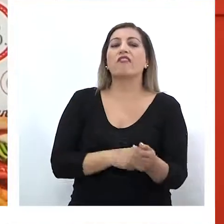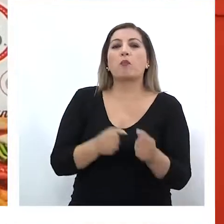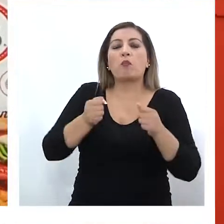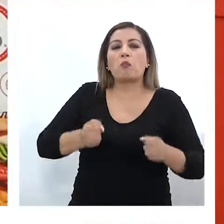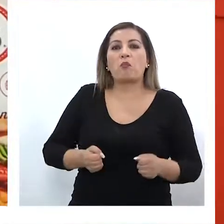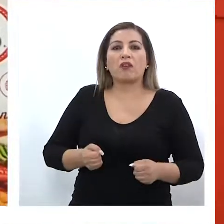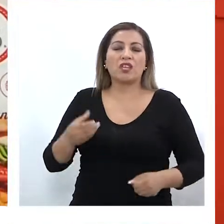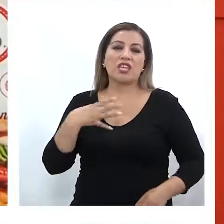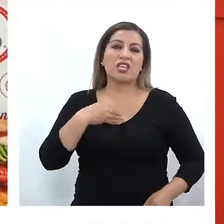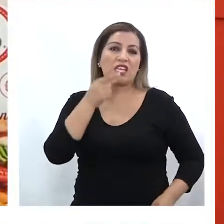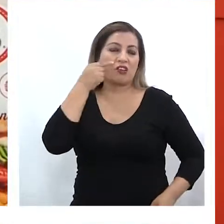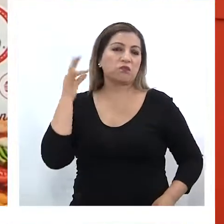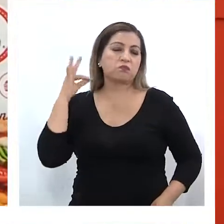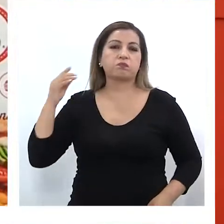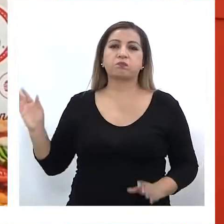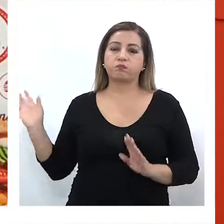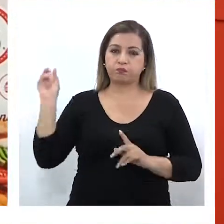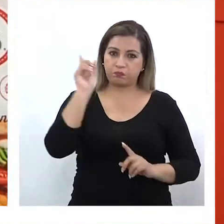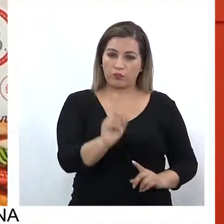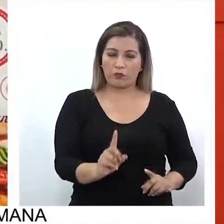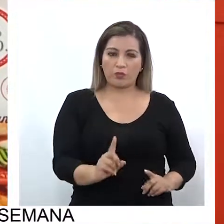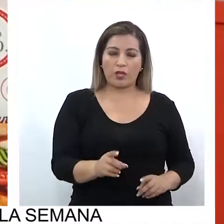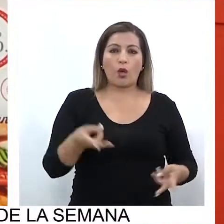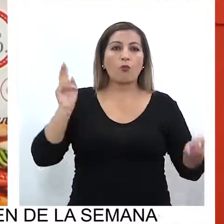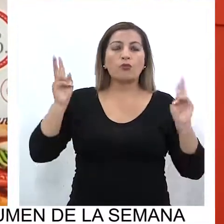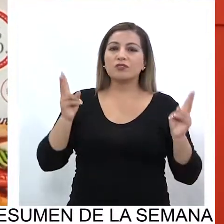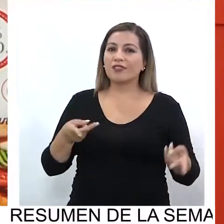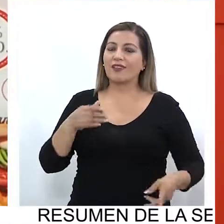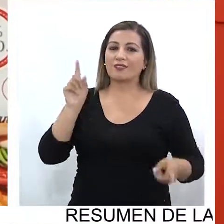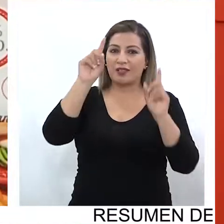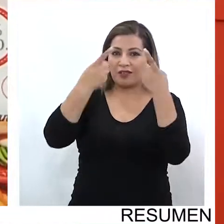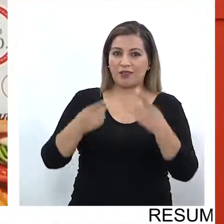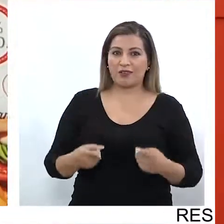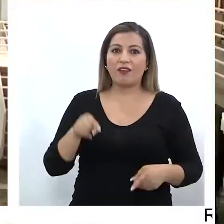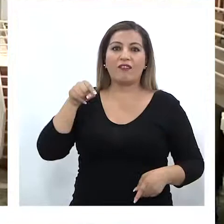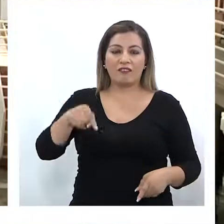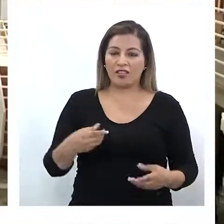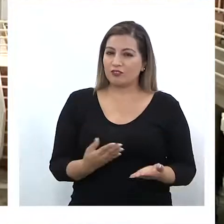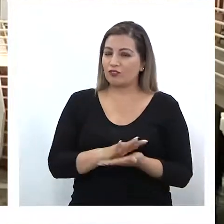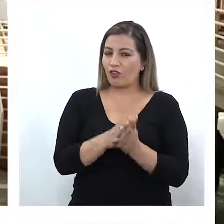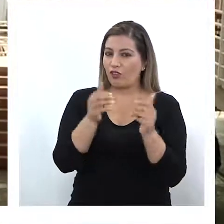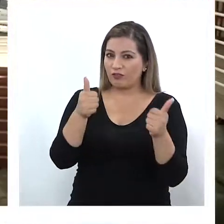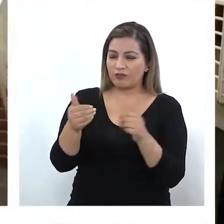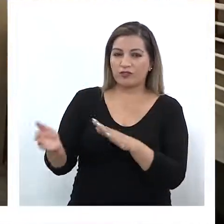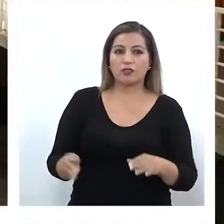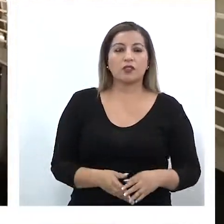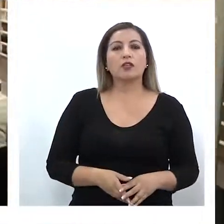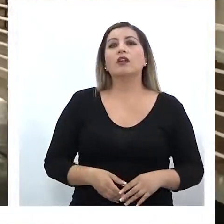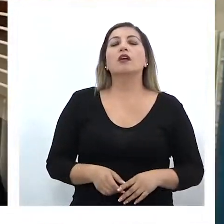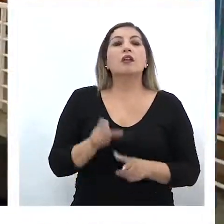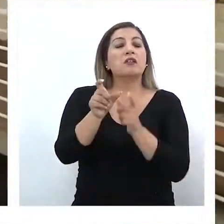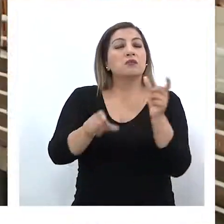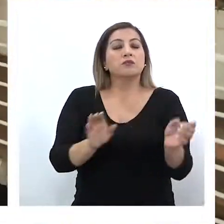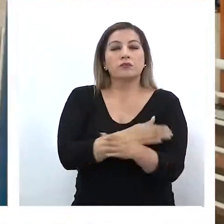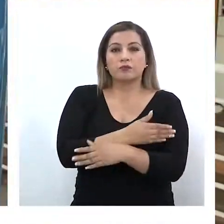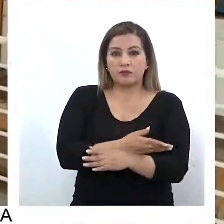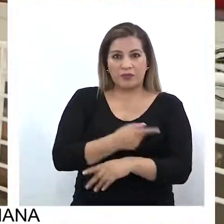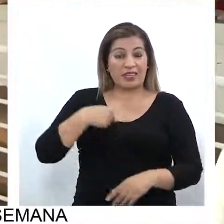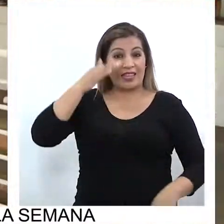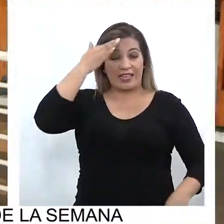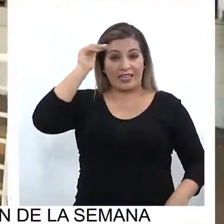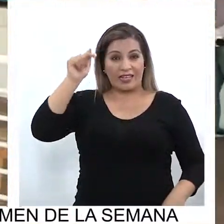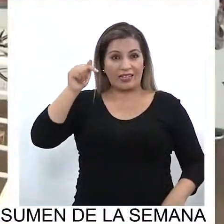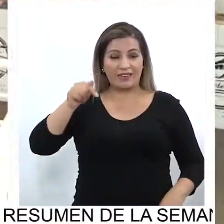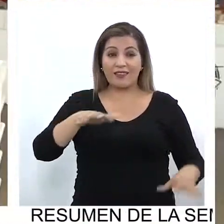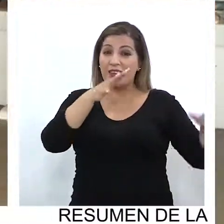familia, hijos. También tenemos música en vivo. La van a pasar bien con nosotros aquí en Doña Filomena. Los pescadores creen que las condiciones del